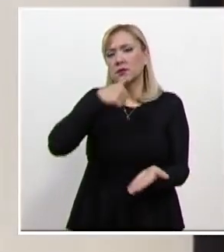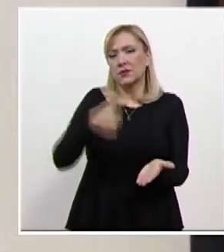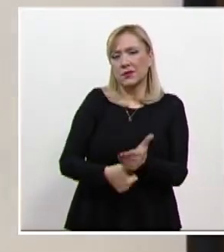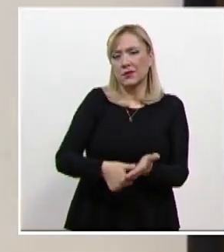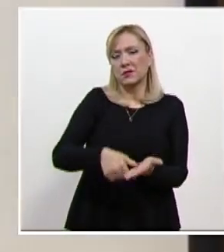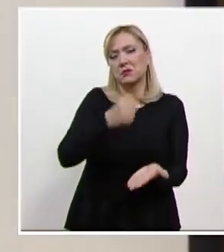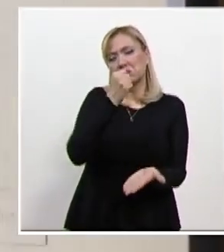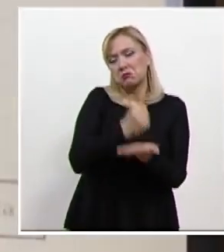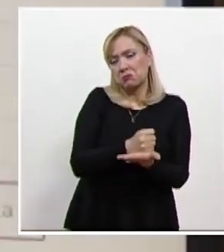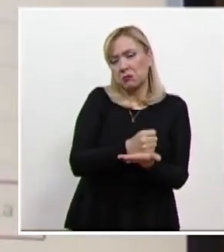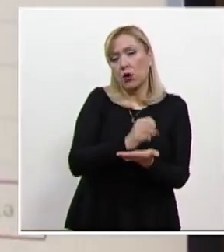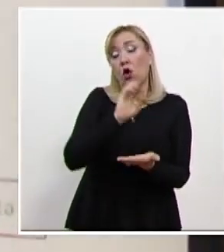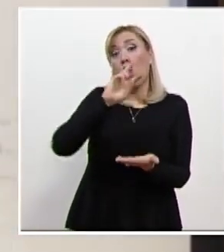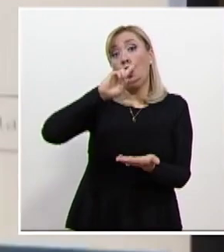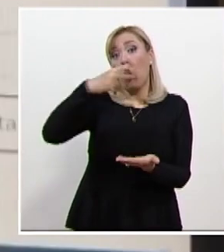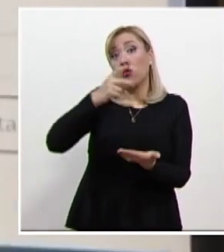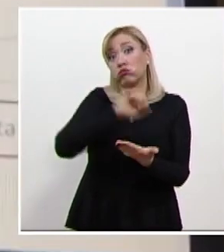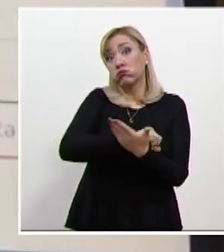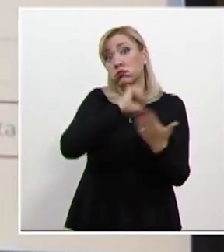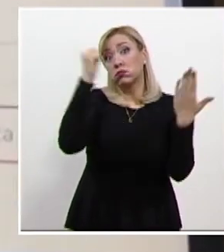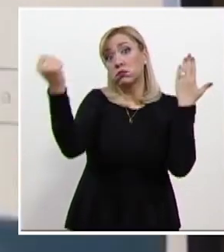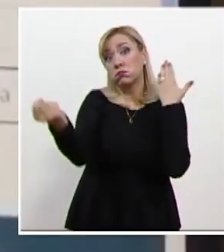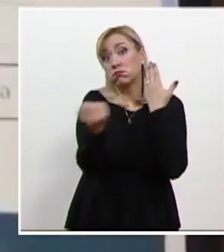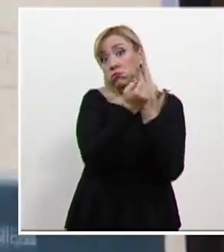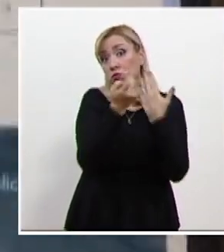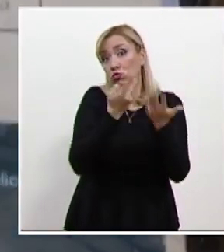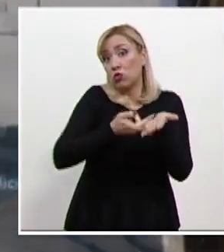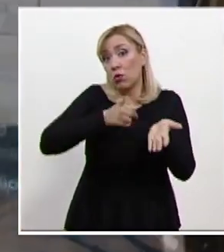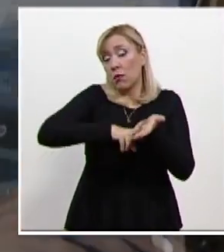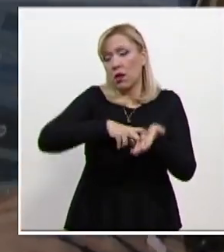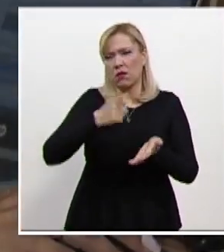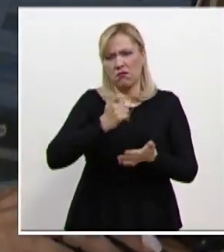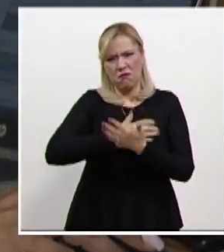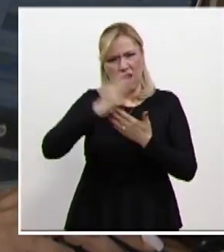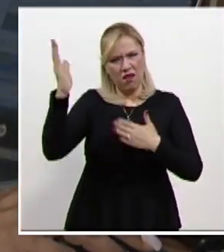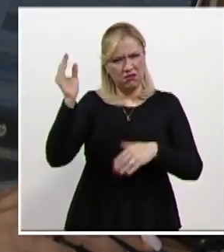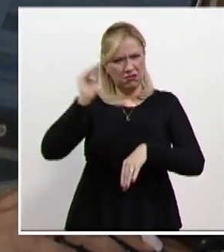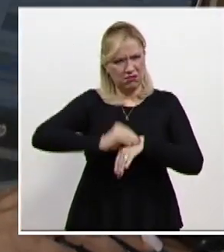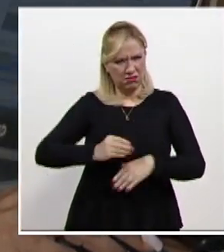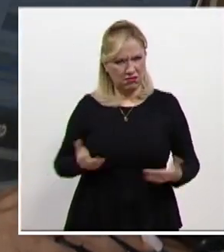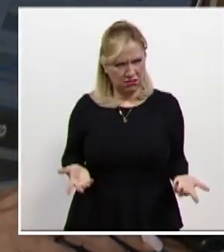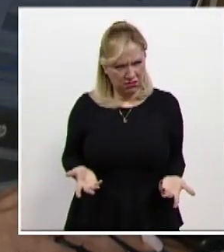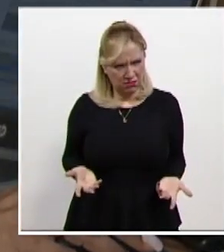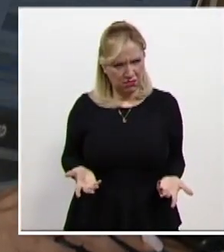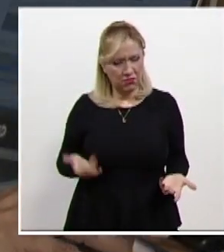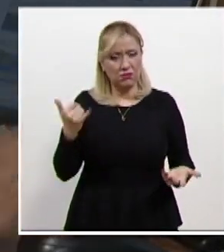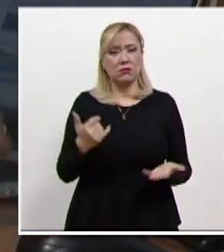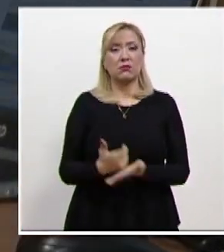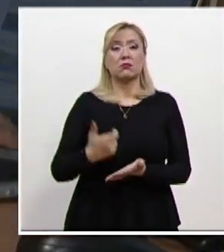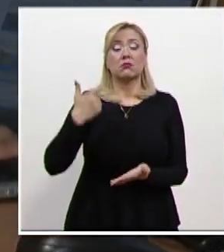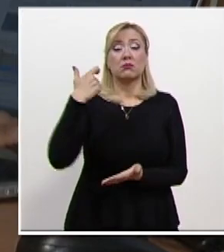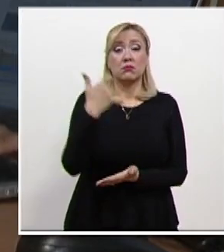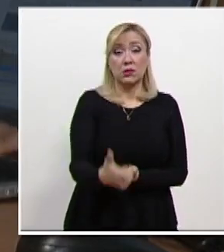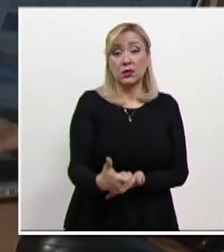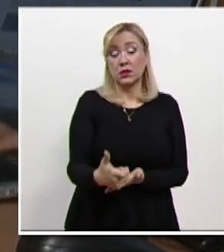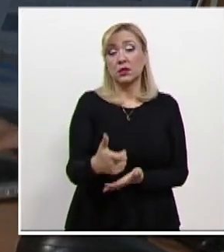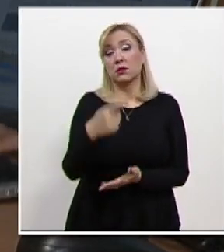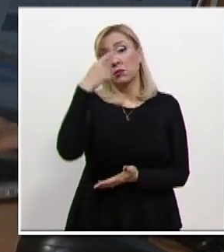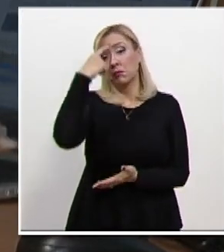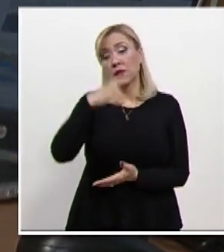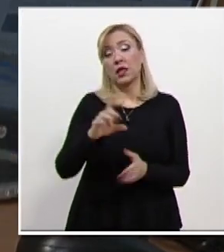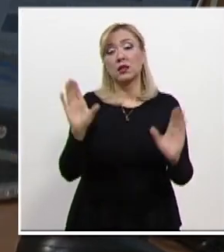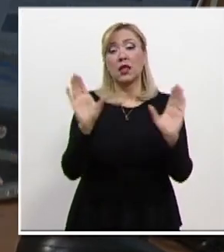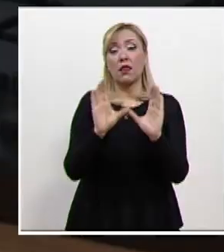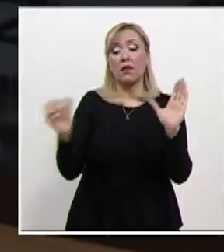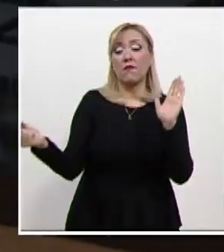y certificadas, cuyo costo era desproporcionado. Además, anuló las que establecían el pago de una cuota única por la certificación